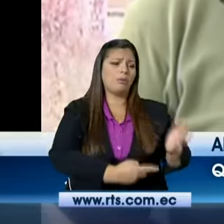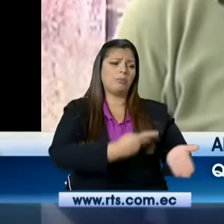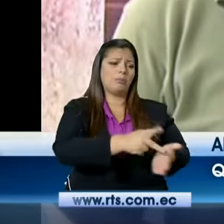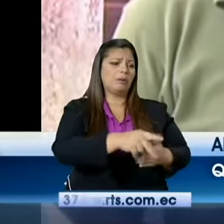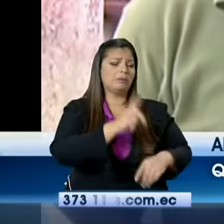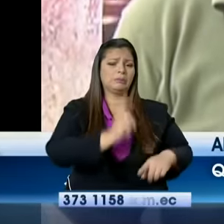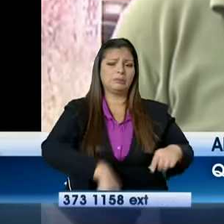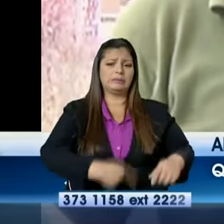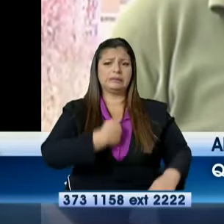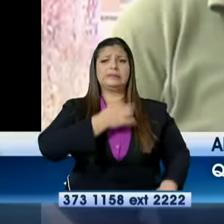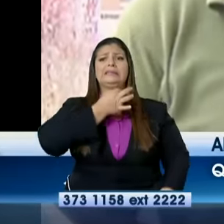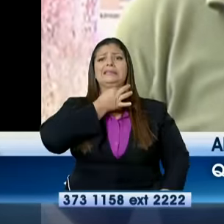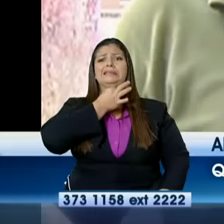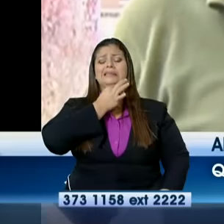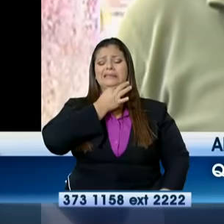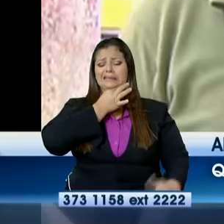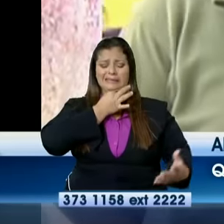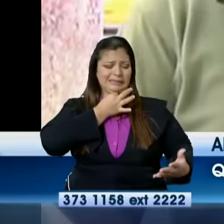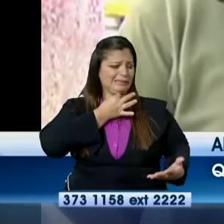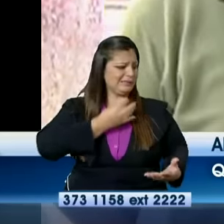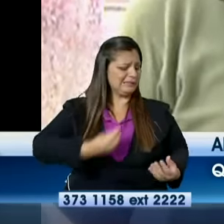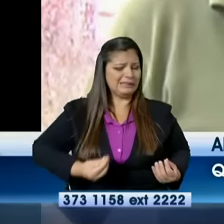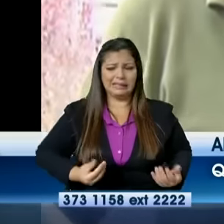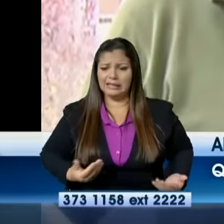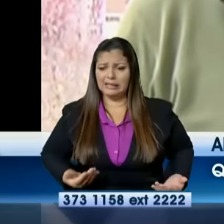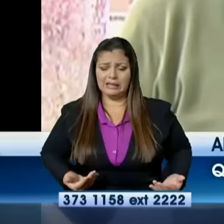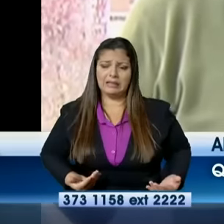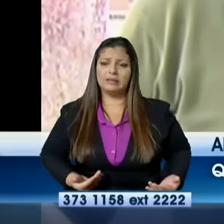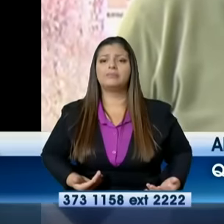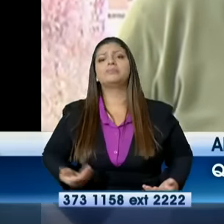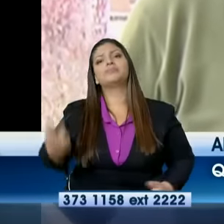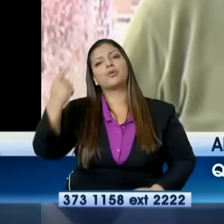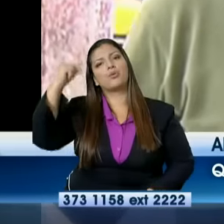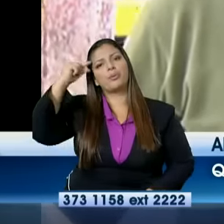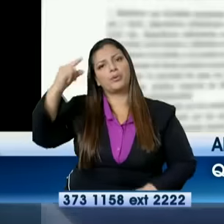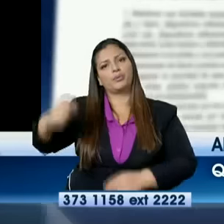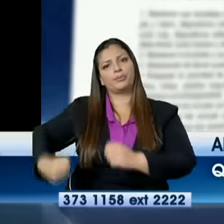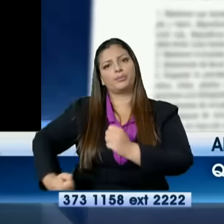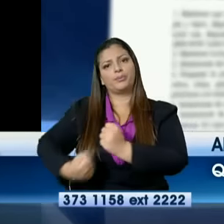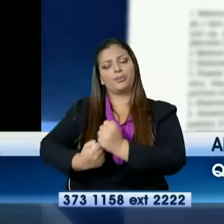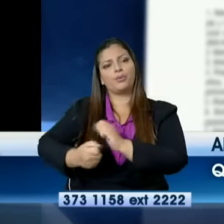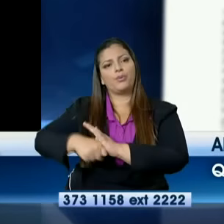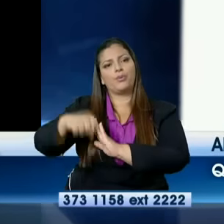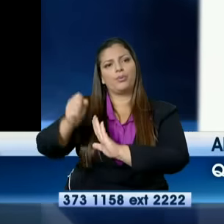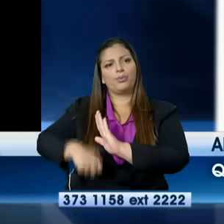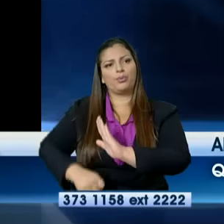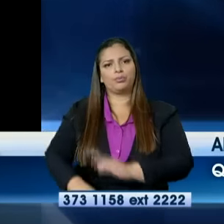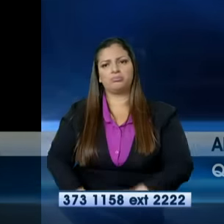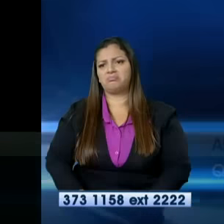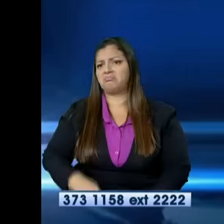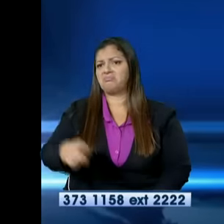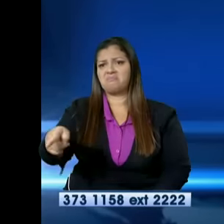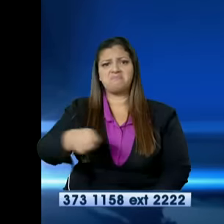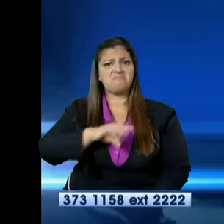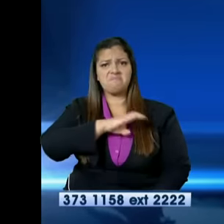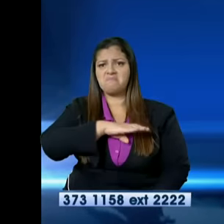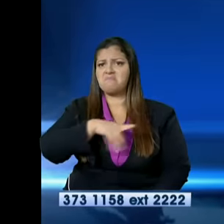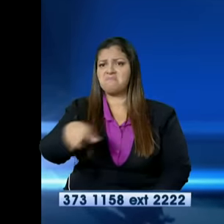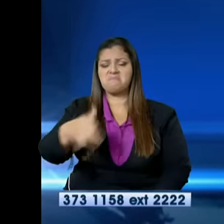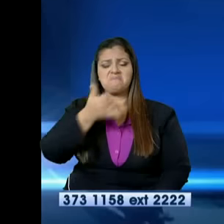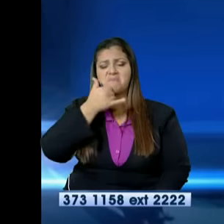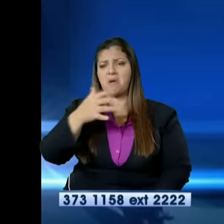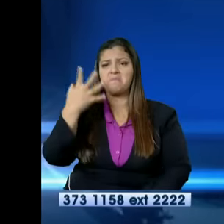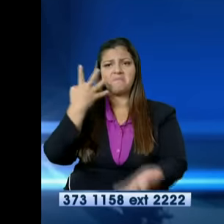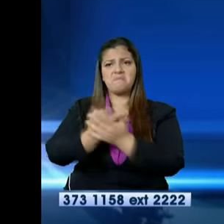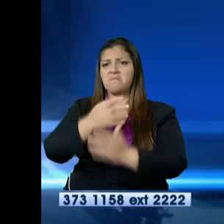audiencia. Y el juez absolvió todo el caso que tenía aquí. ¿Nunca fueron detenidos? Nunca. En Guayaquil rige la ordenanza de uso del espacio y vía pública.